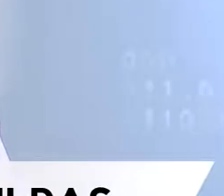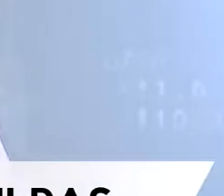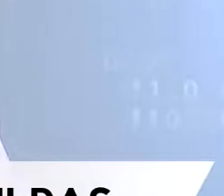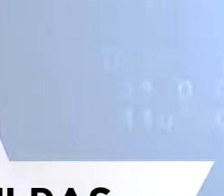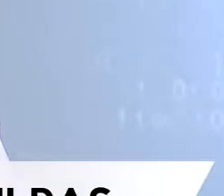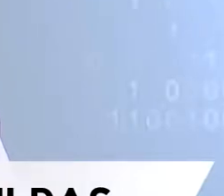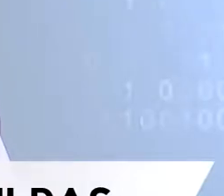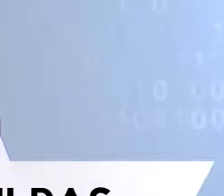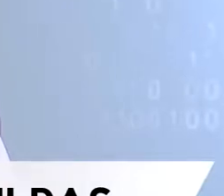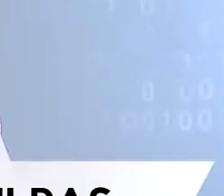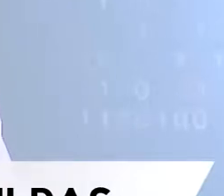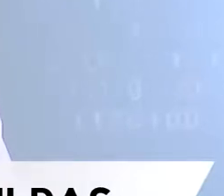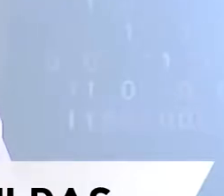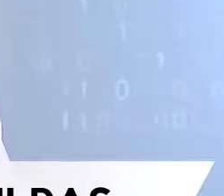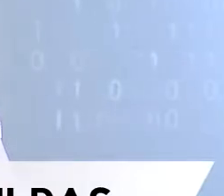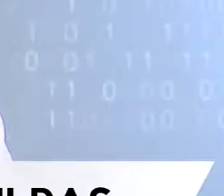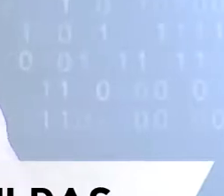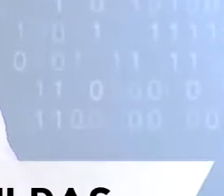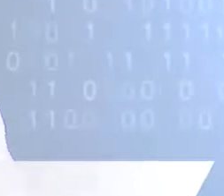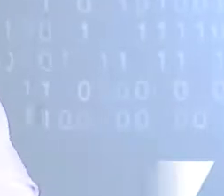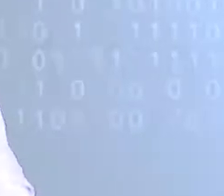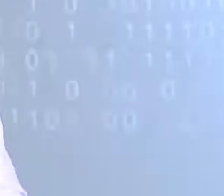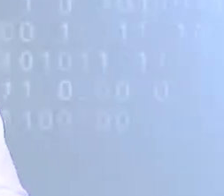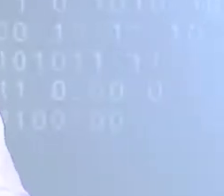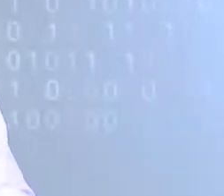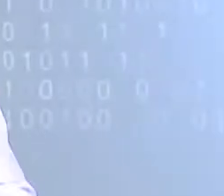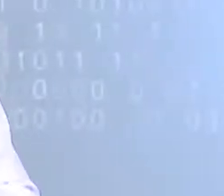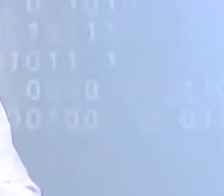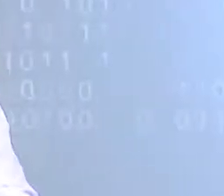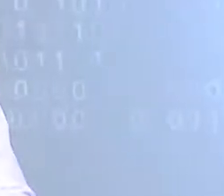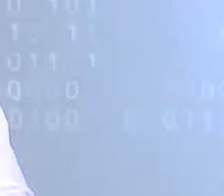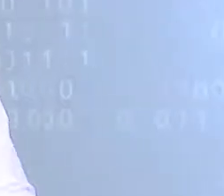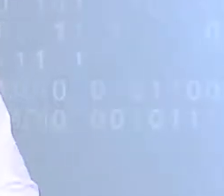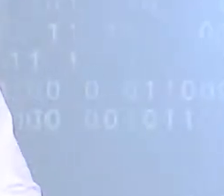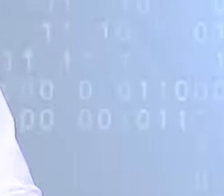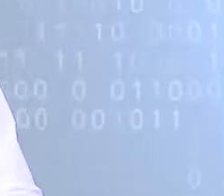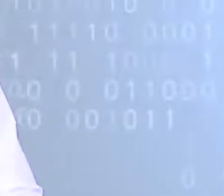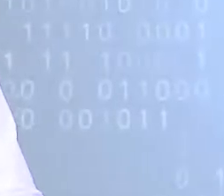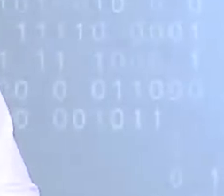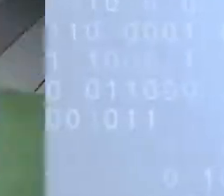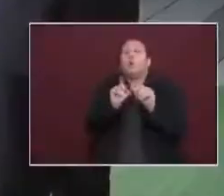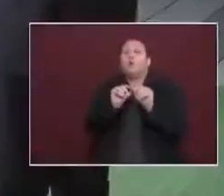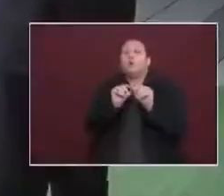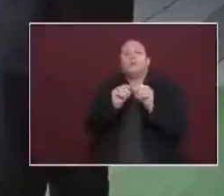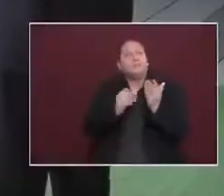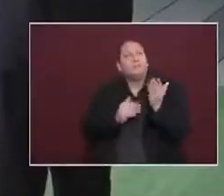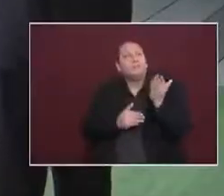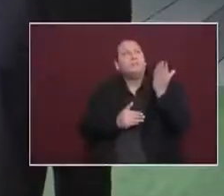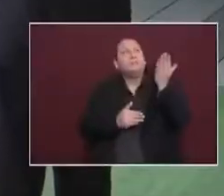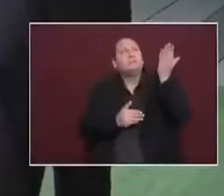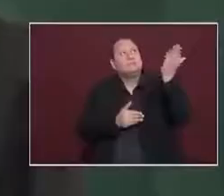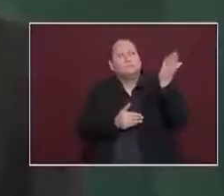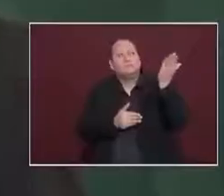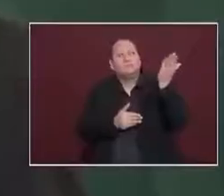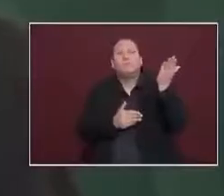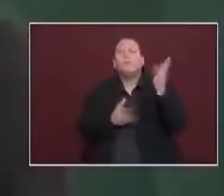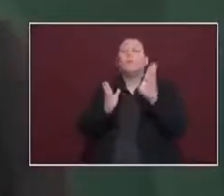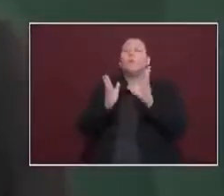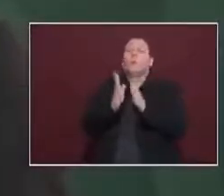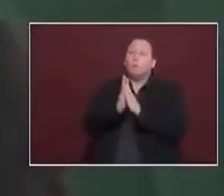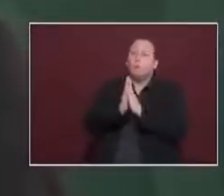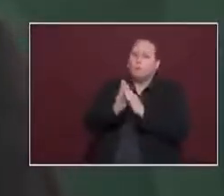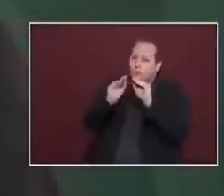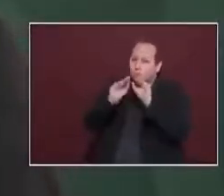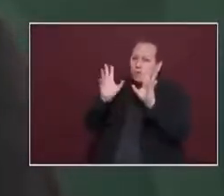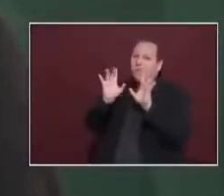conferencia matutina, el presidente López Obrador insistió que hay suficientes motivos y pruebas para exigir una disculpa de España y de la Iglesia